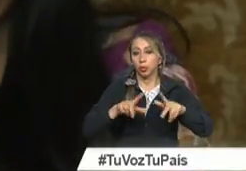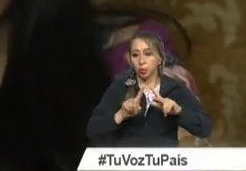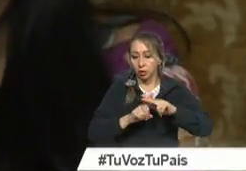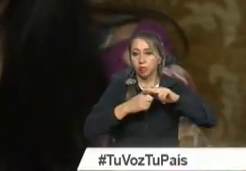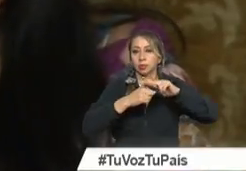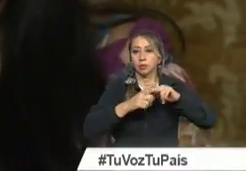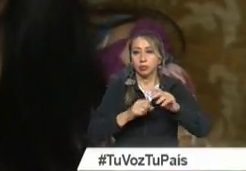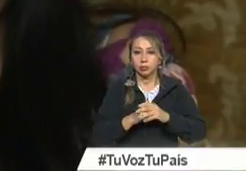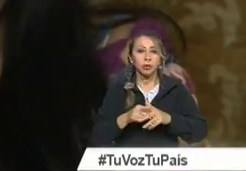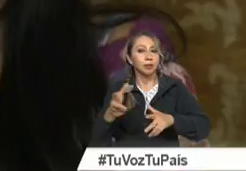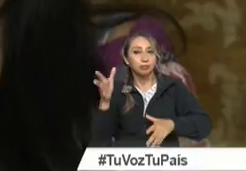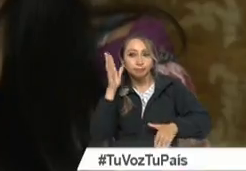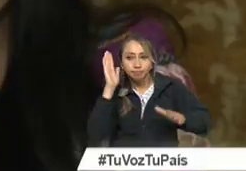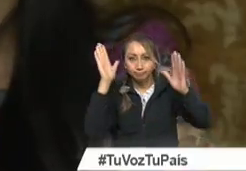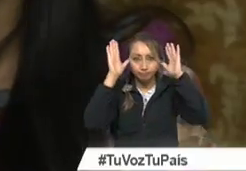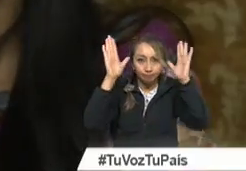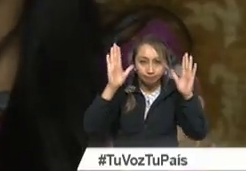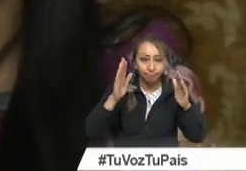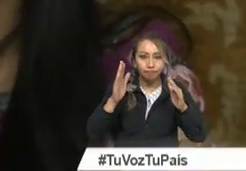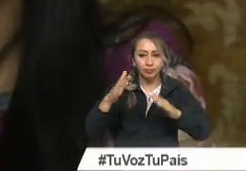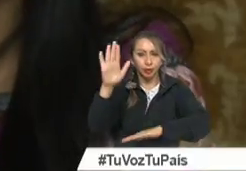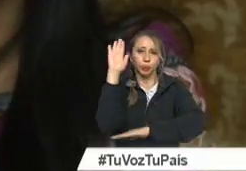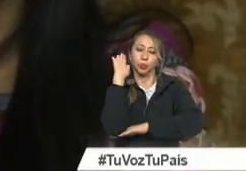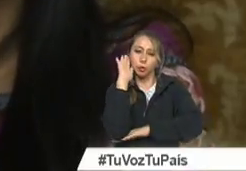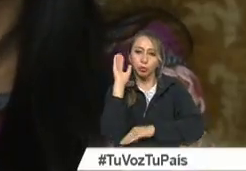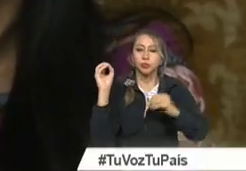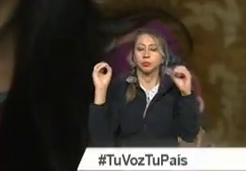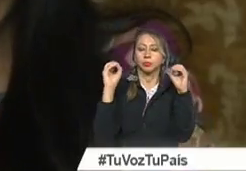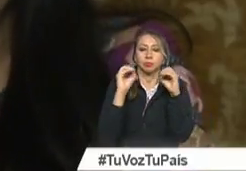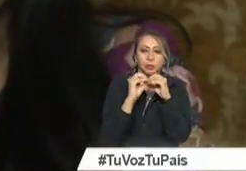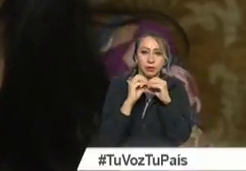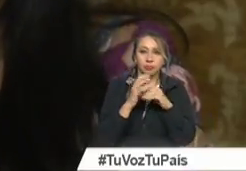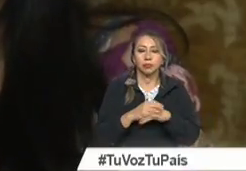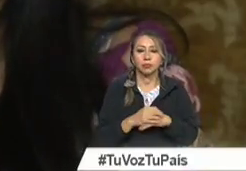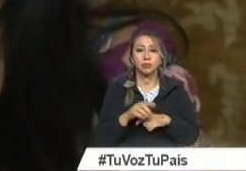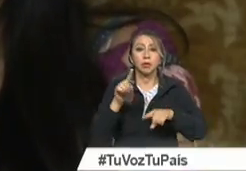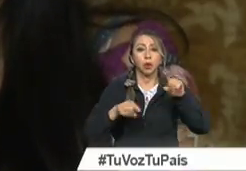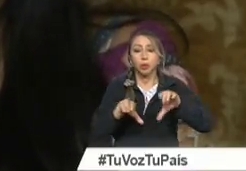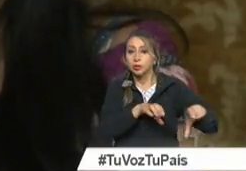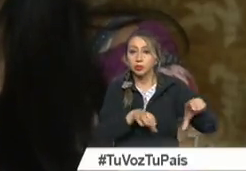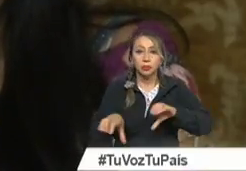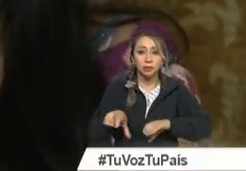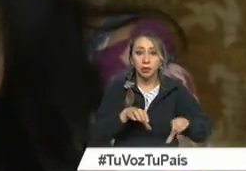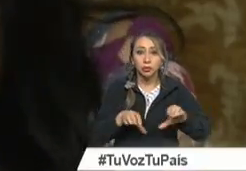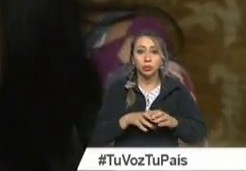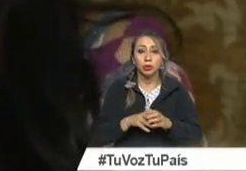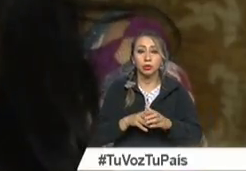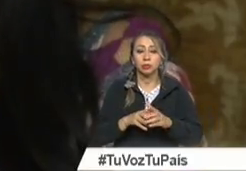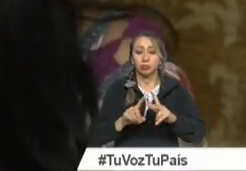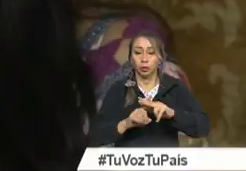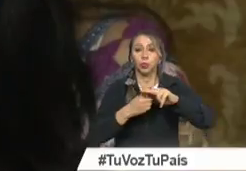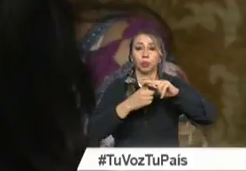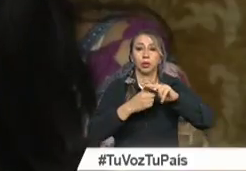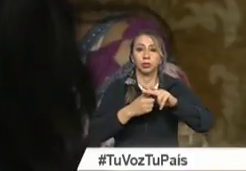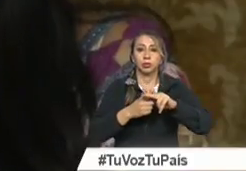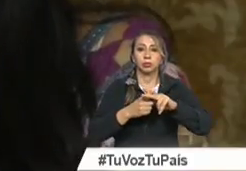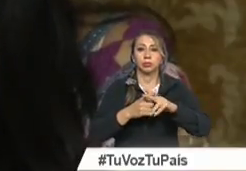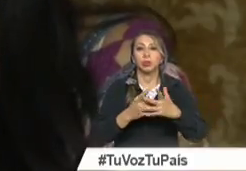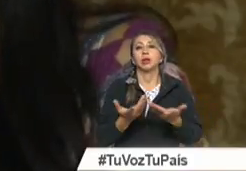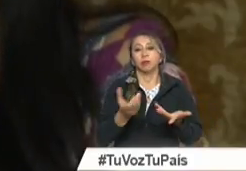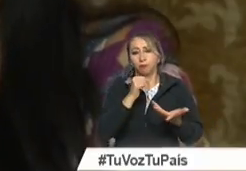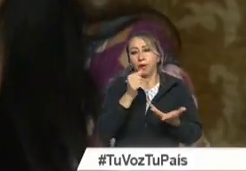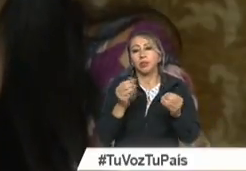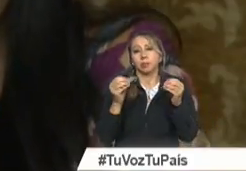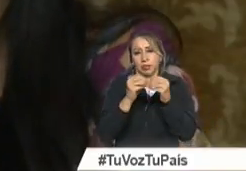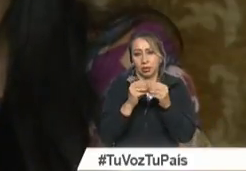para escucharnos para comprometernos más todavía hay algunas acciones que se han implementado no serán nunca las suficientes